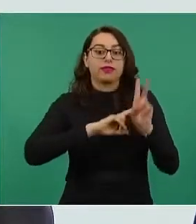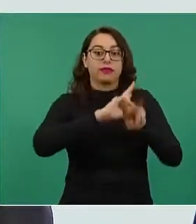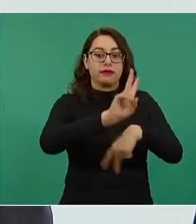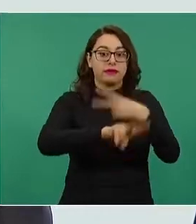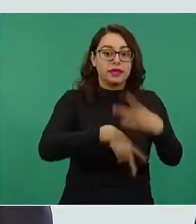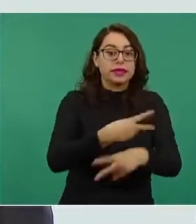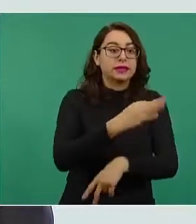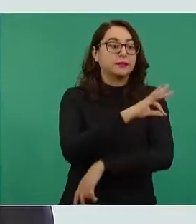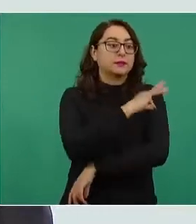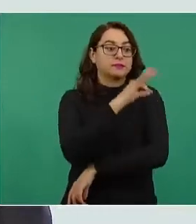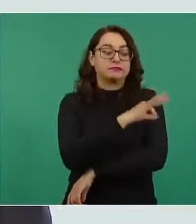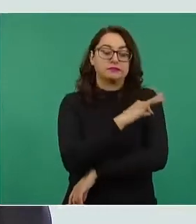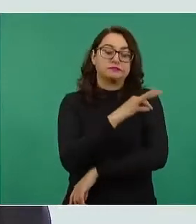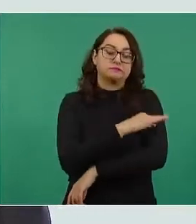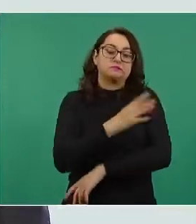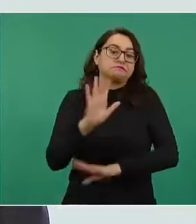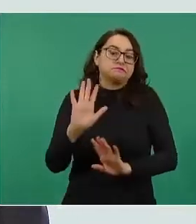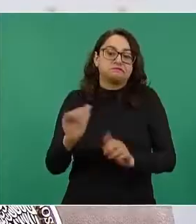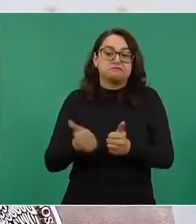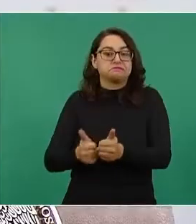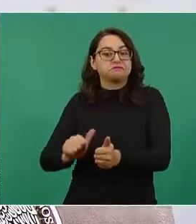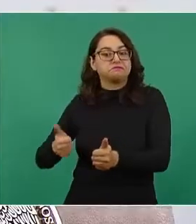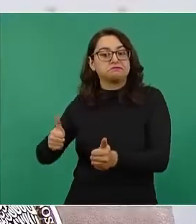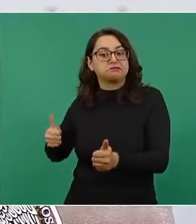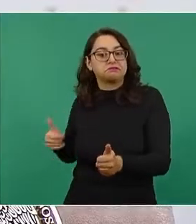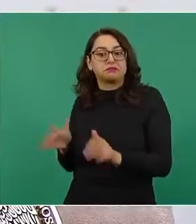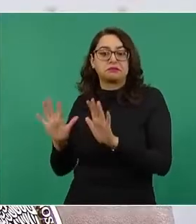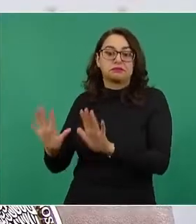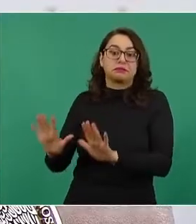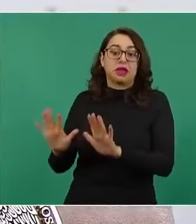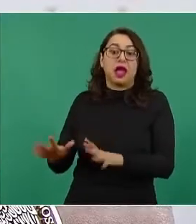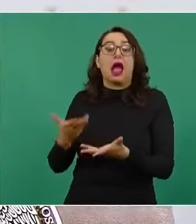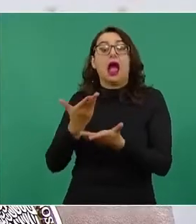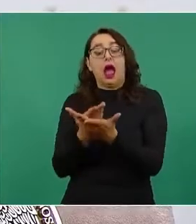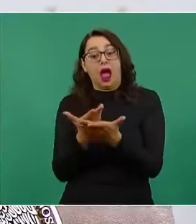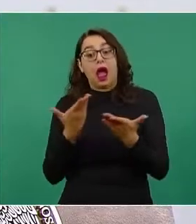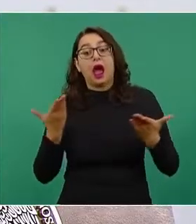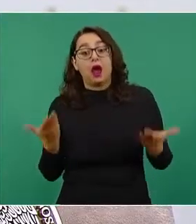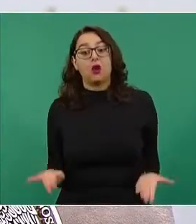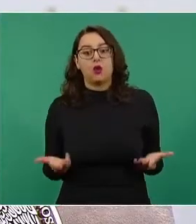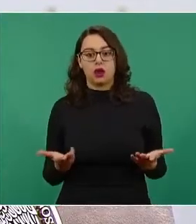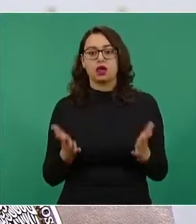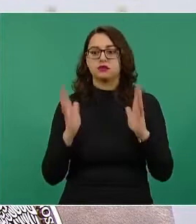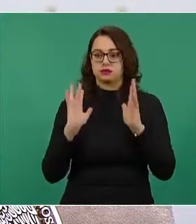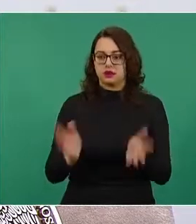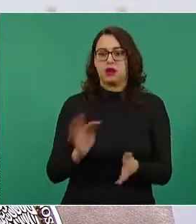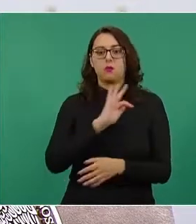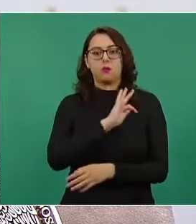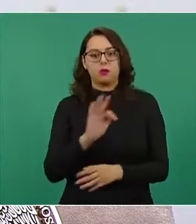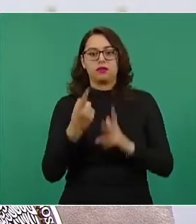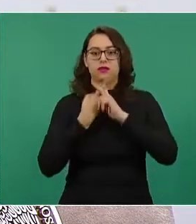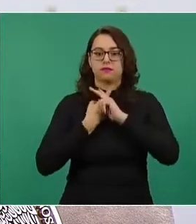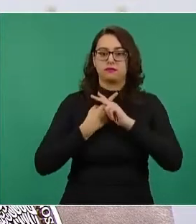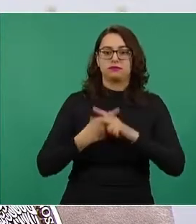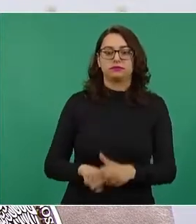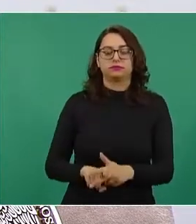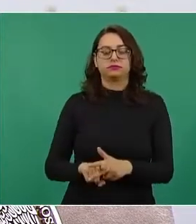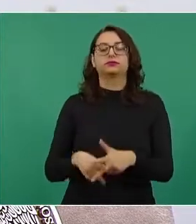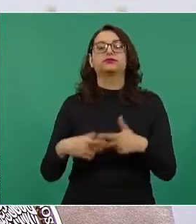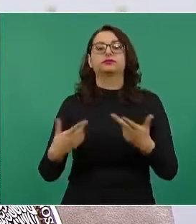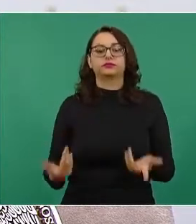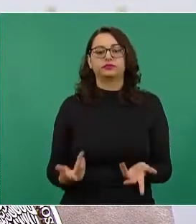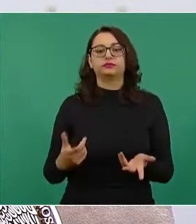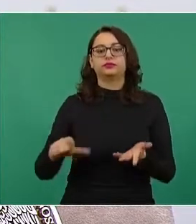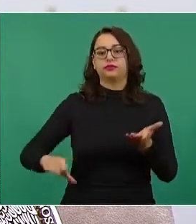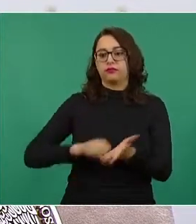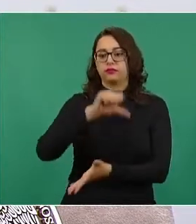a partir de brigadas móviles, de convocar en los puntos de atención del bienestar social, vamos a